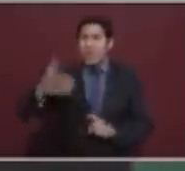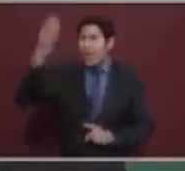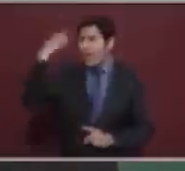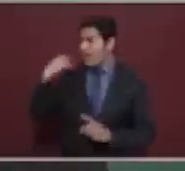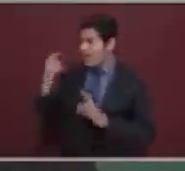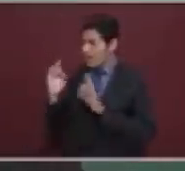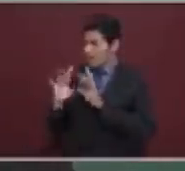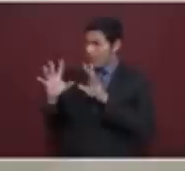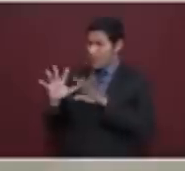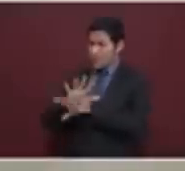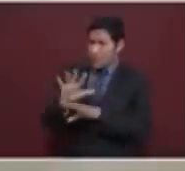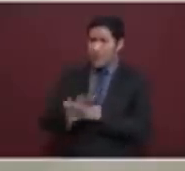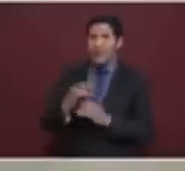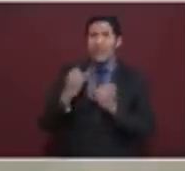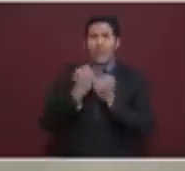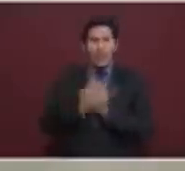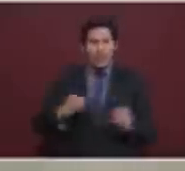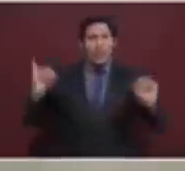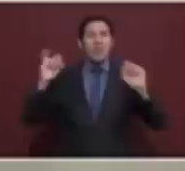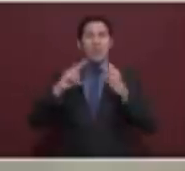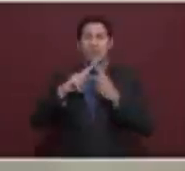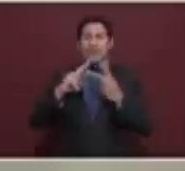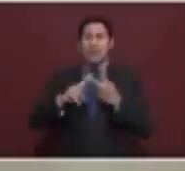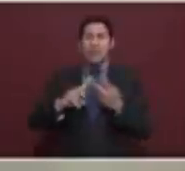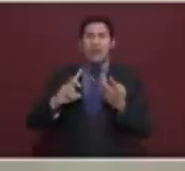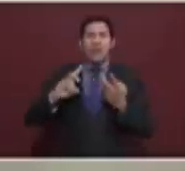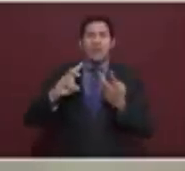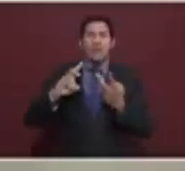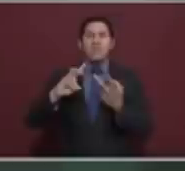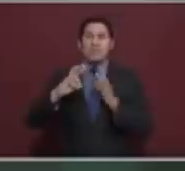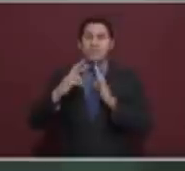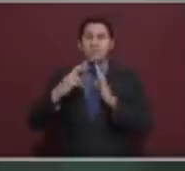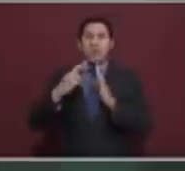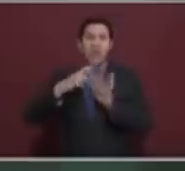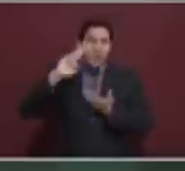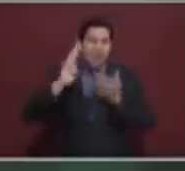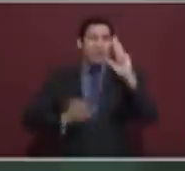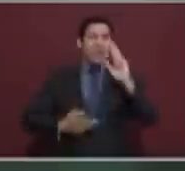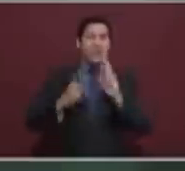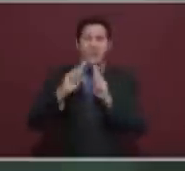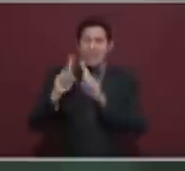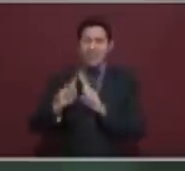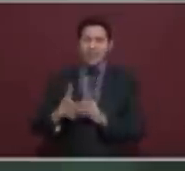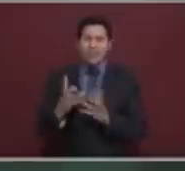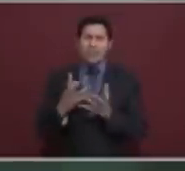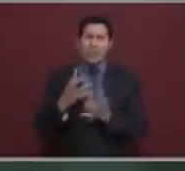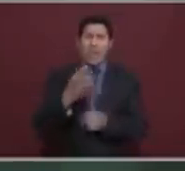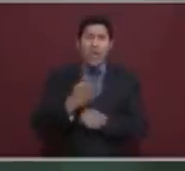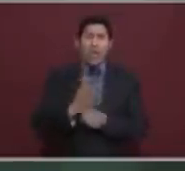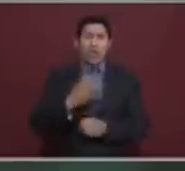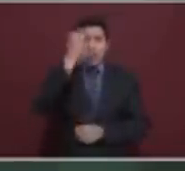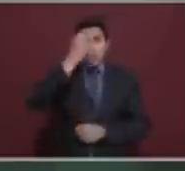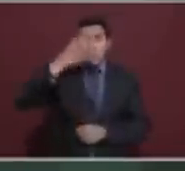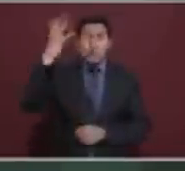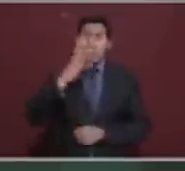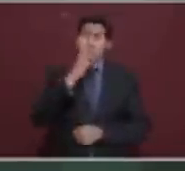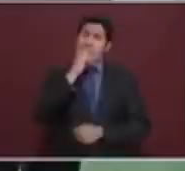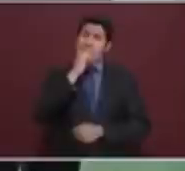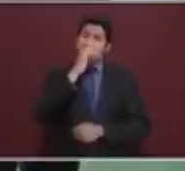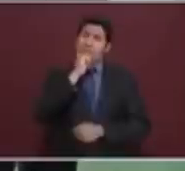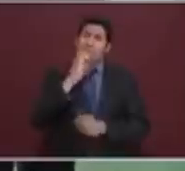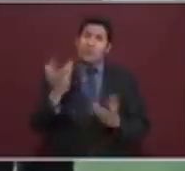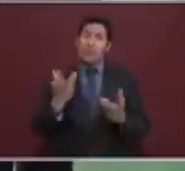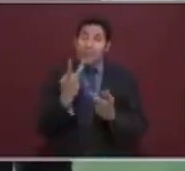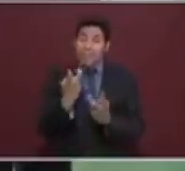independencia la reforma y la revolución entonces no podemos olvidar entonces ese es el